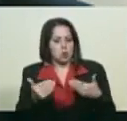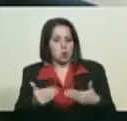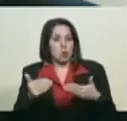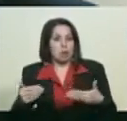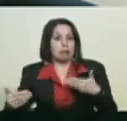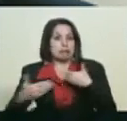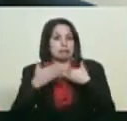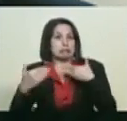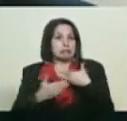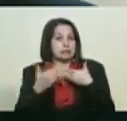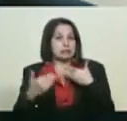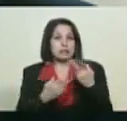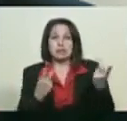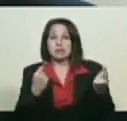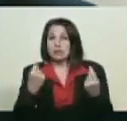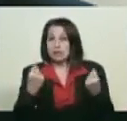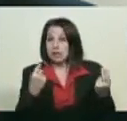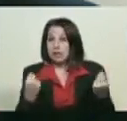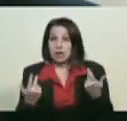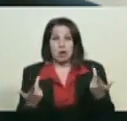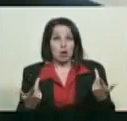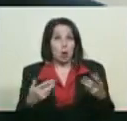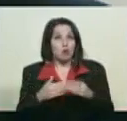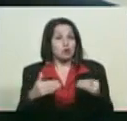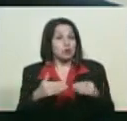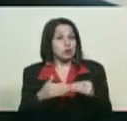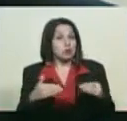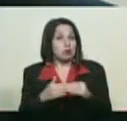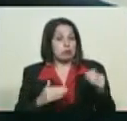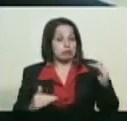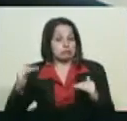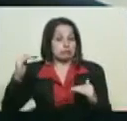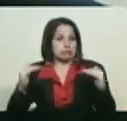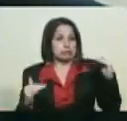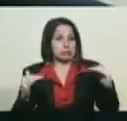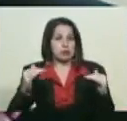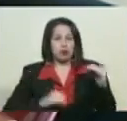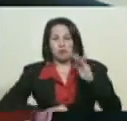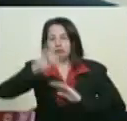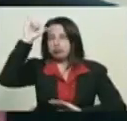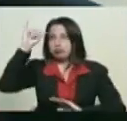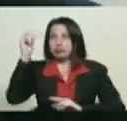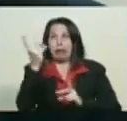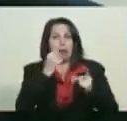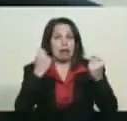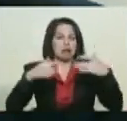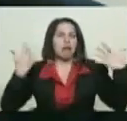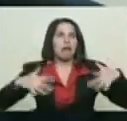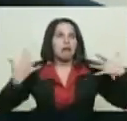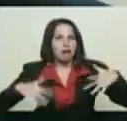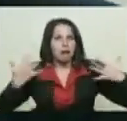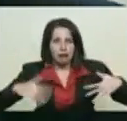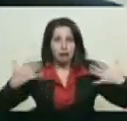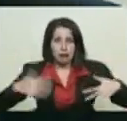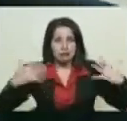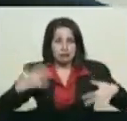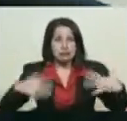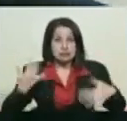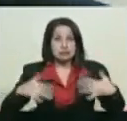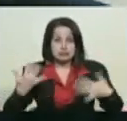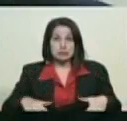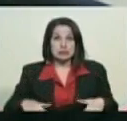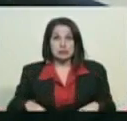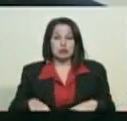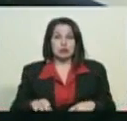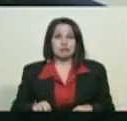moneda, los ataques con el dólar paralelo, que han disparado los precios, bueno, por la estratosfera.